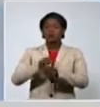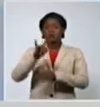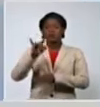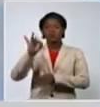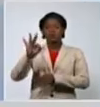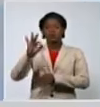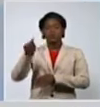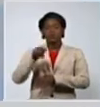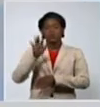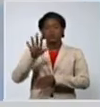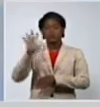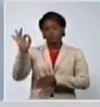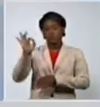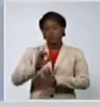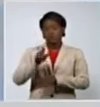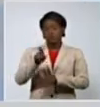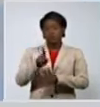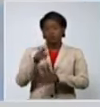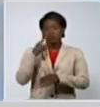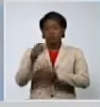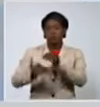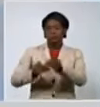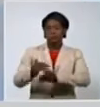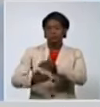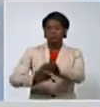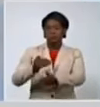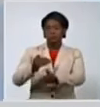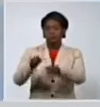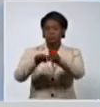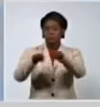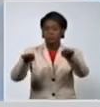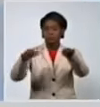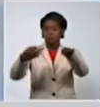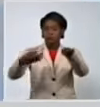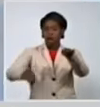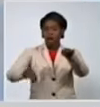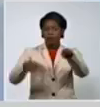98,5%, con una evolución clínica estable.